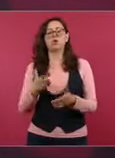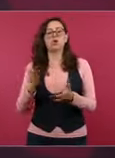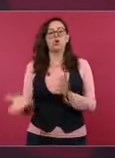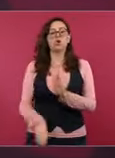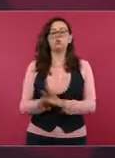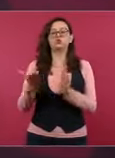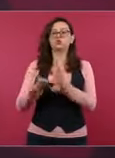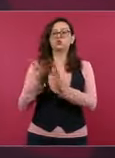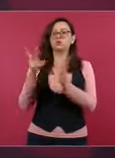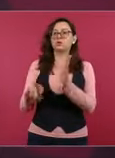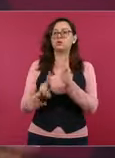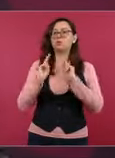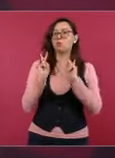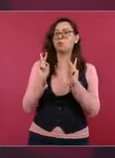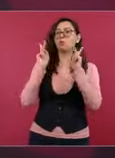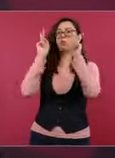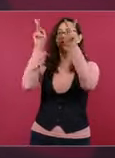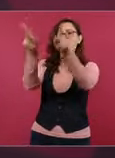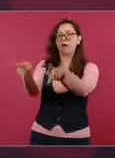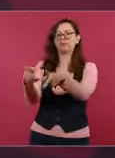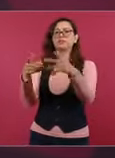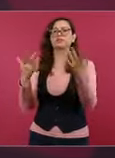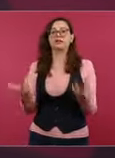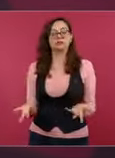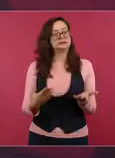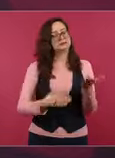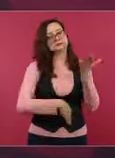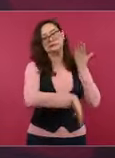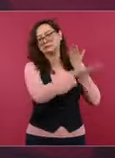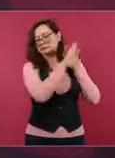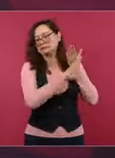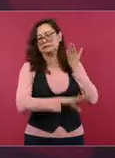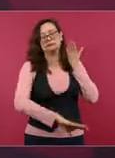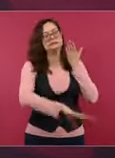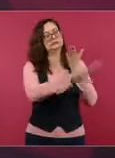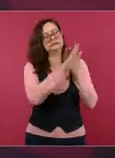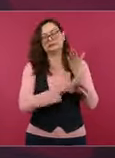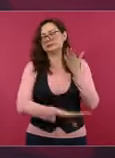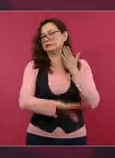hubo toda una campaña en contra, hasta amparos.